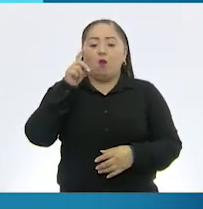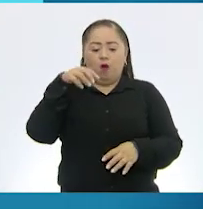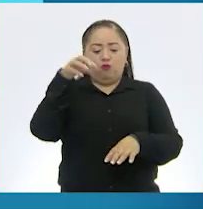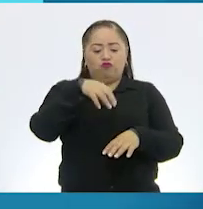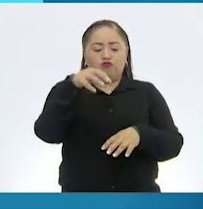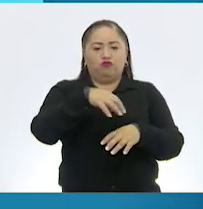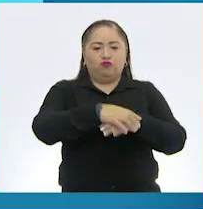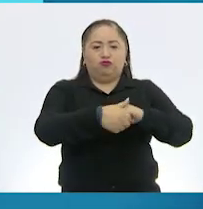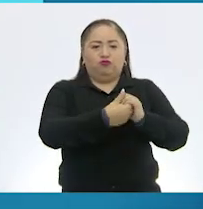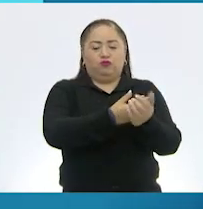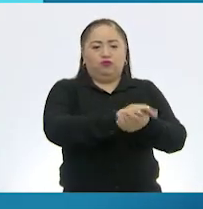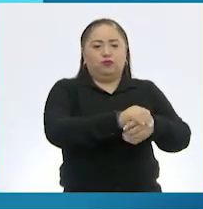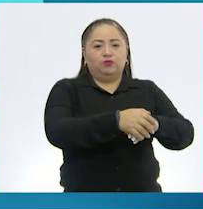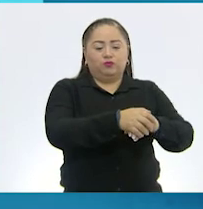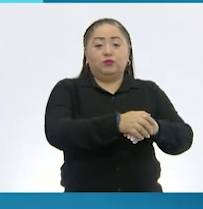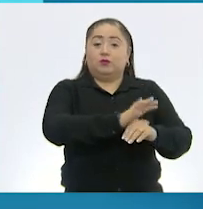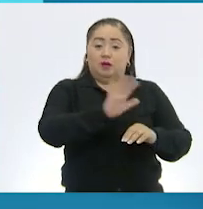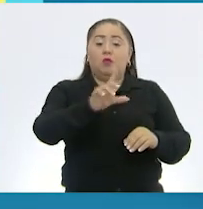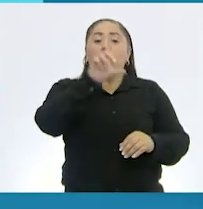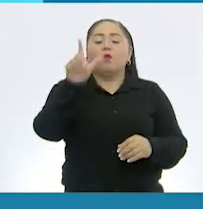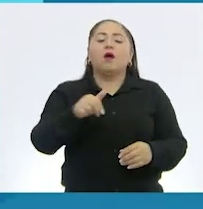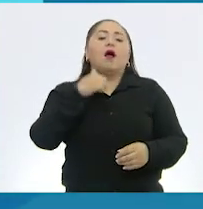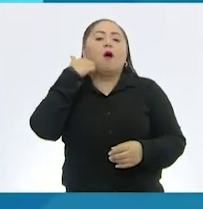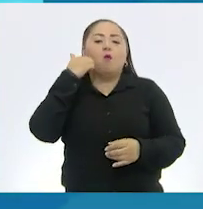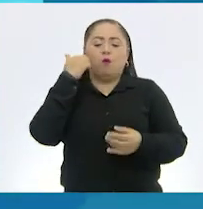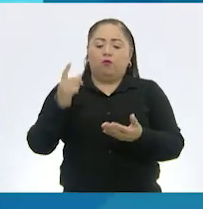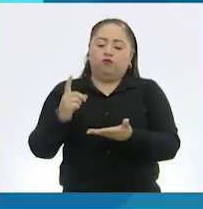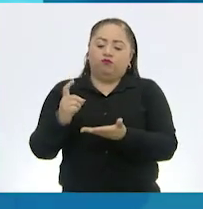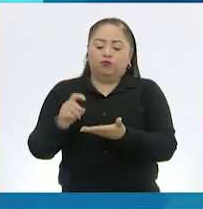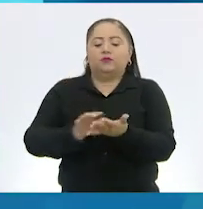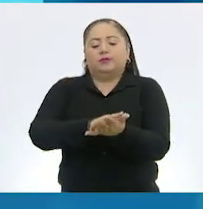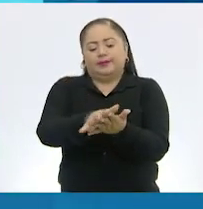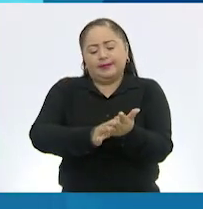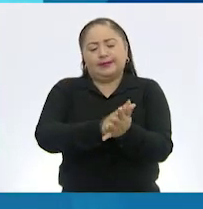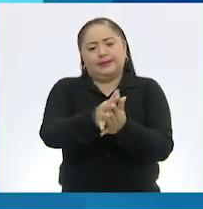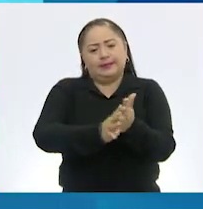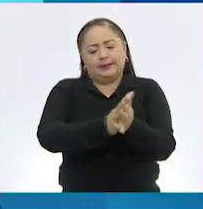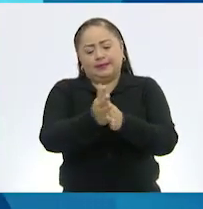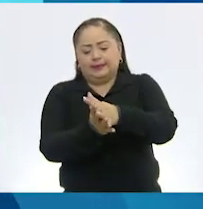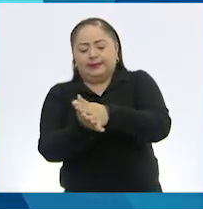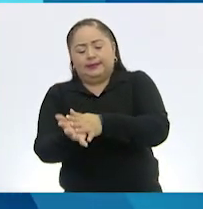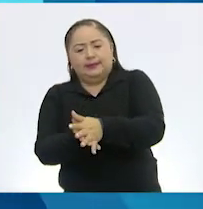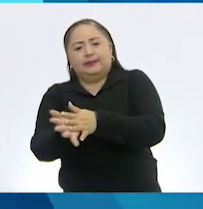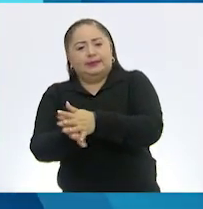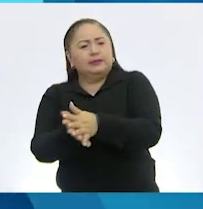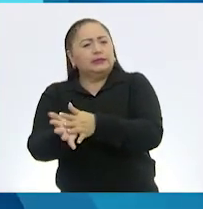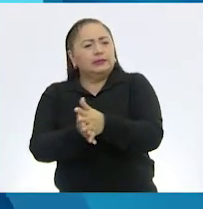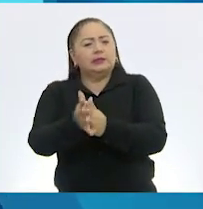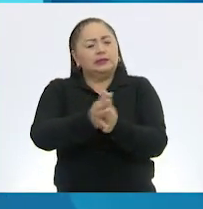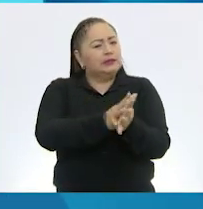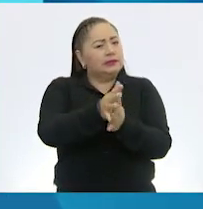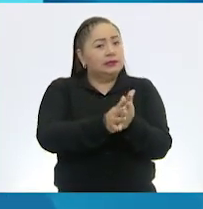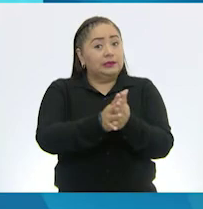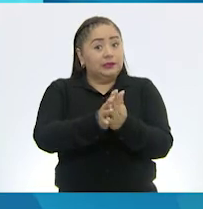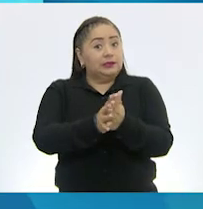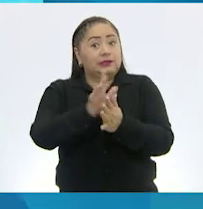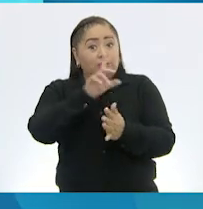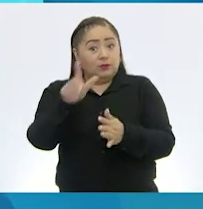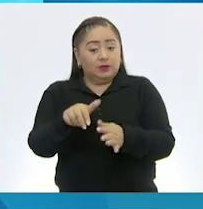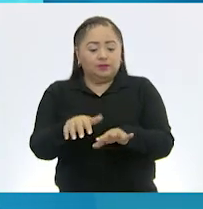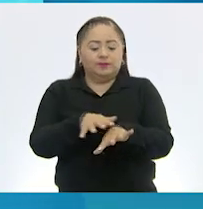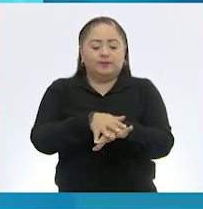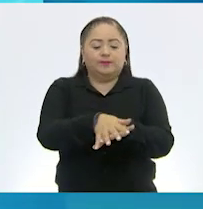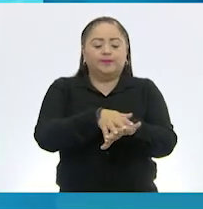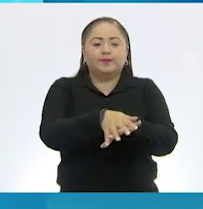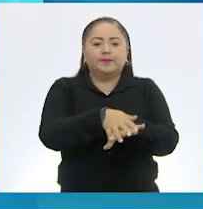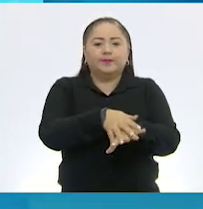manos. Usa suficiente jabón. Frota tus palmas una con la otra. Ahora, frota la palma